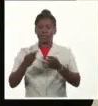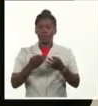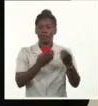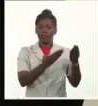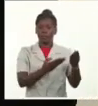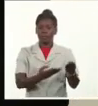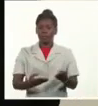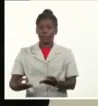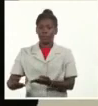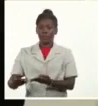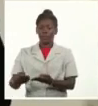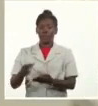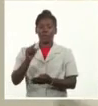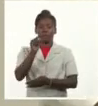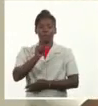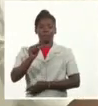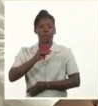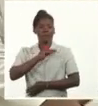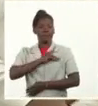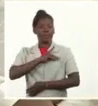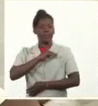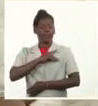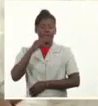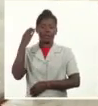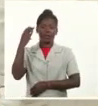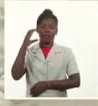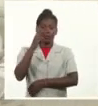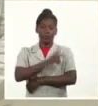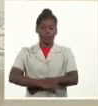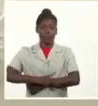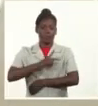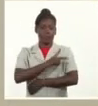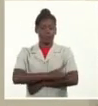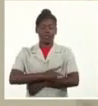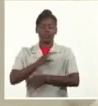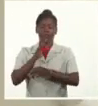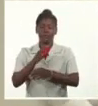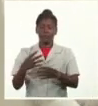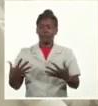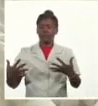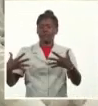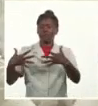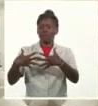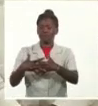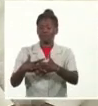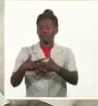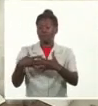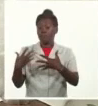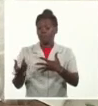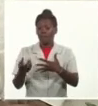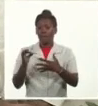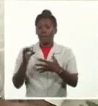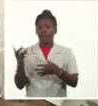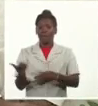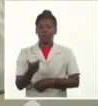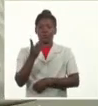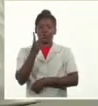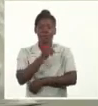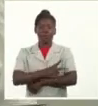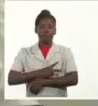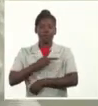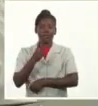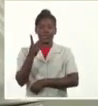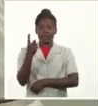territorio a delegados de los gobiernos colombianos que han pretendido alcanzar la paz nacional con